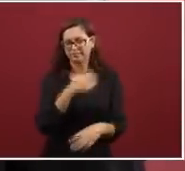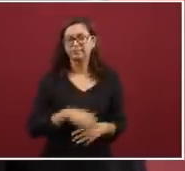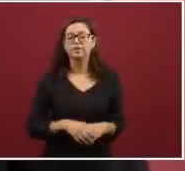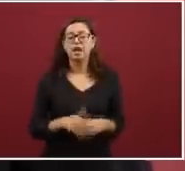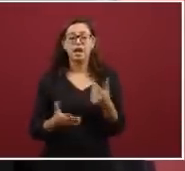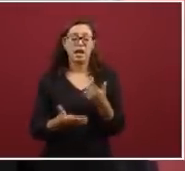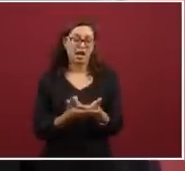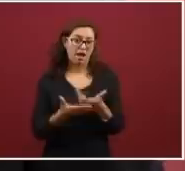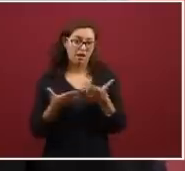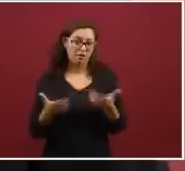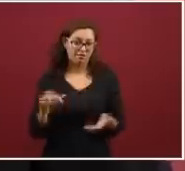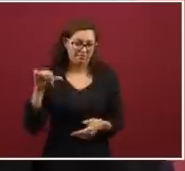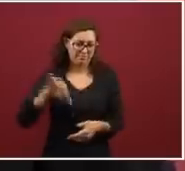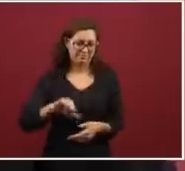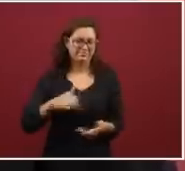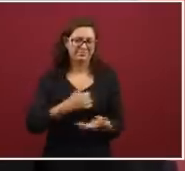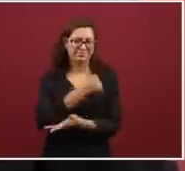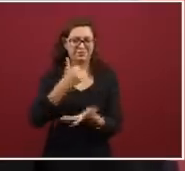presentarles